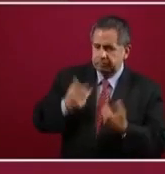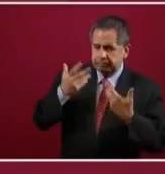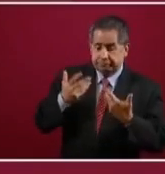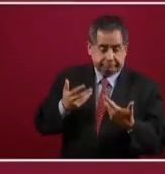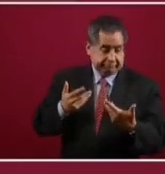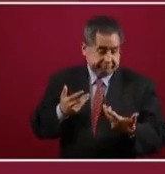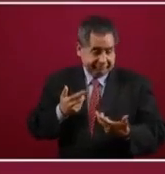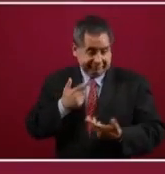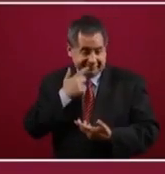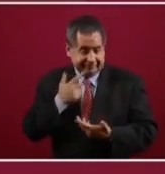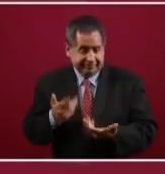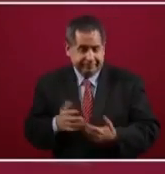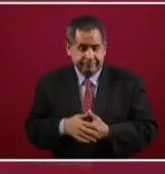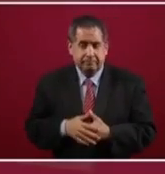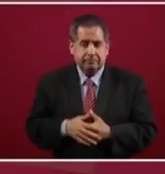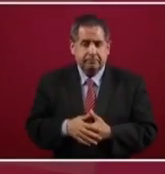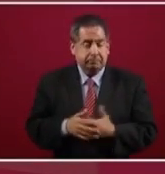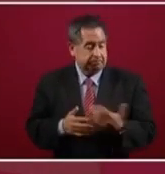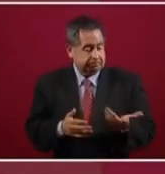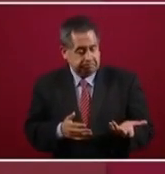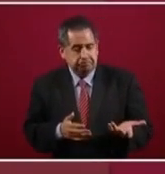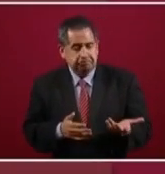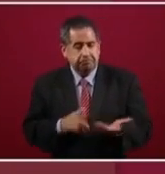su presunto delito.